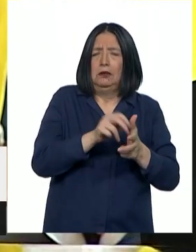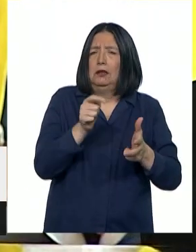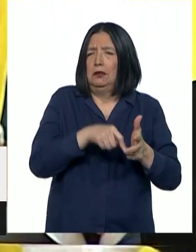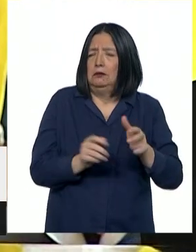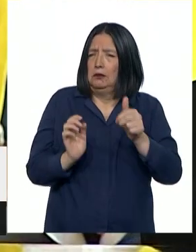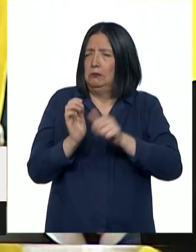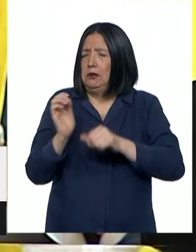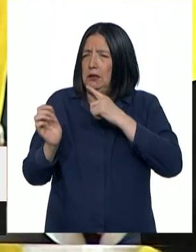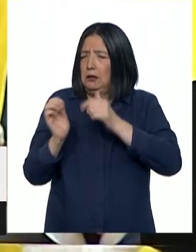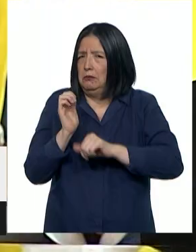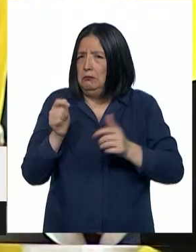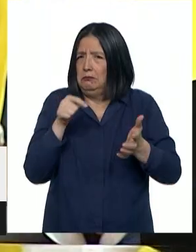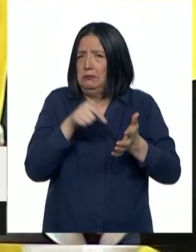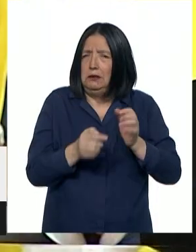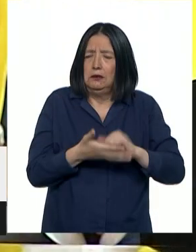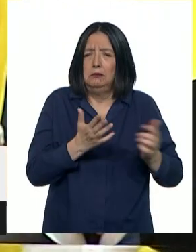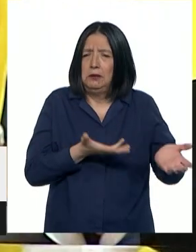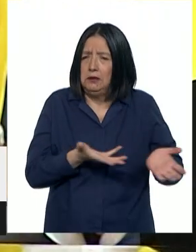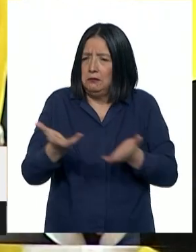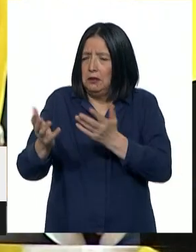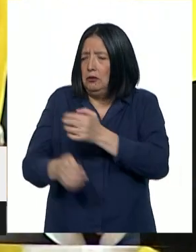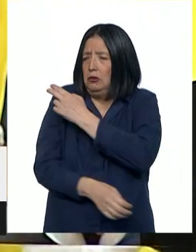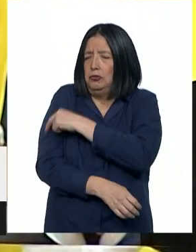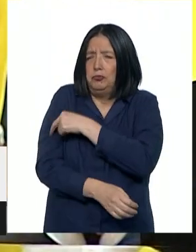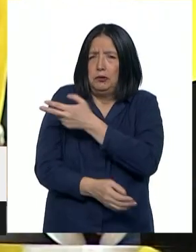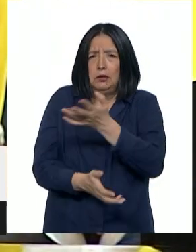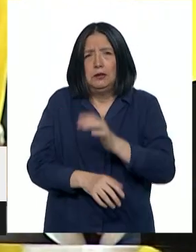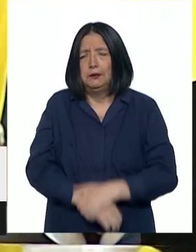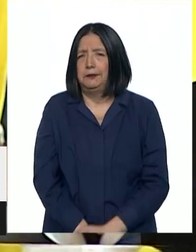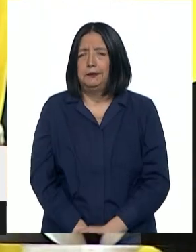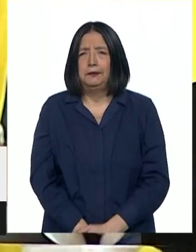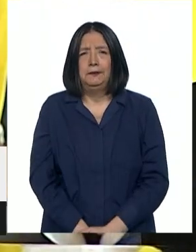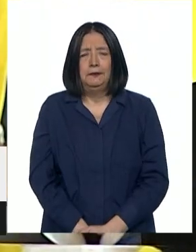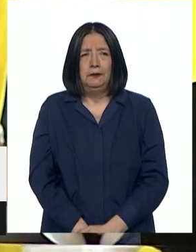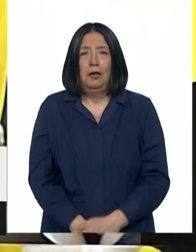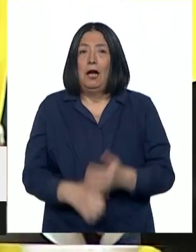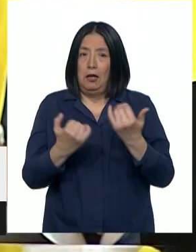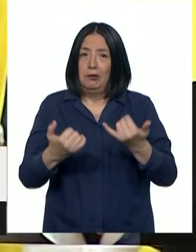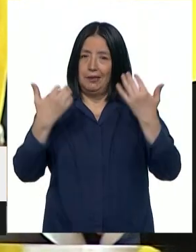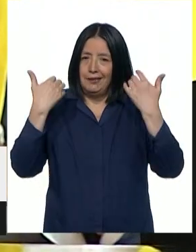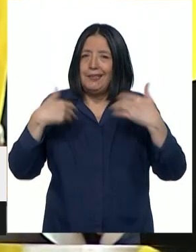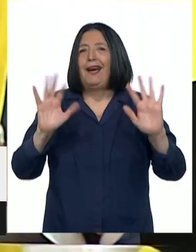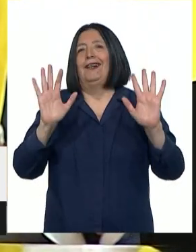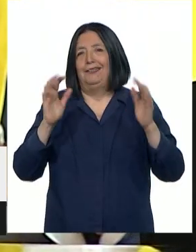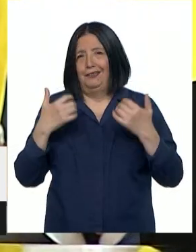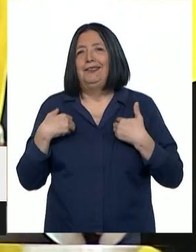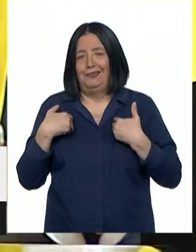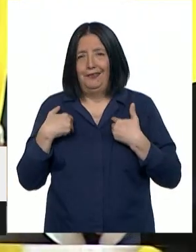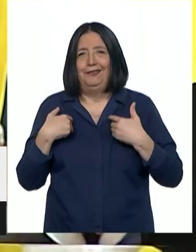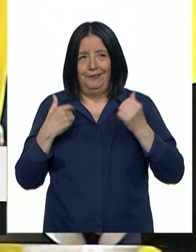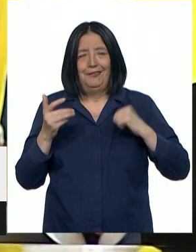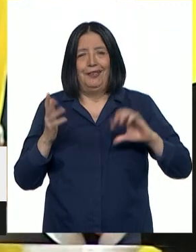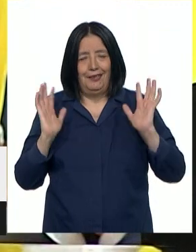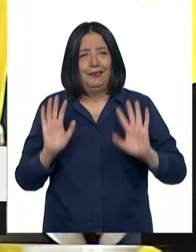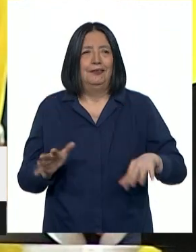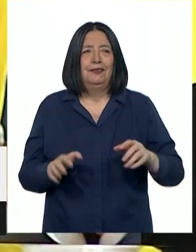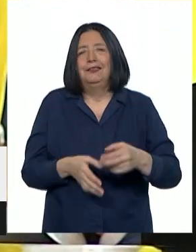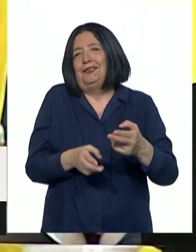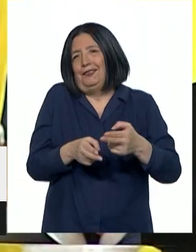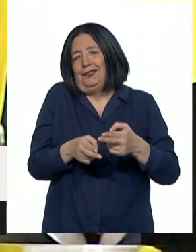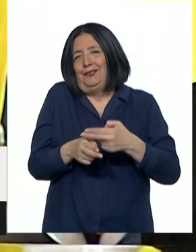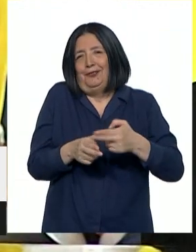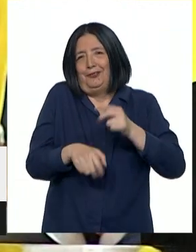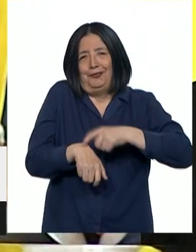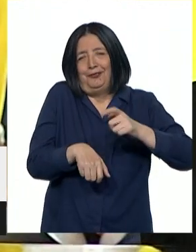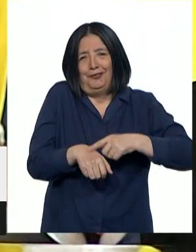sus hermanas y hermanos a los hospitales principales. Ahora ya los tienen y pueden acortar la